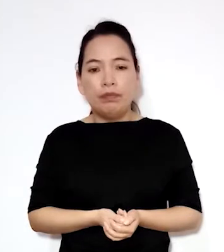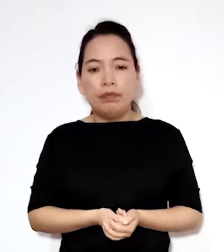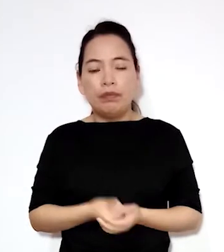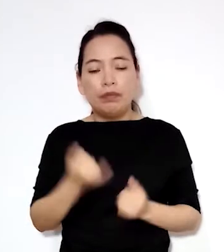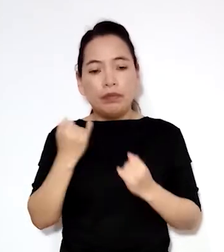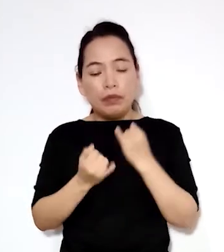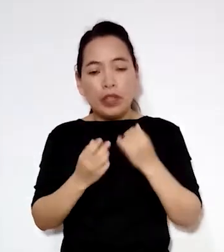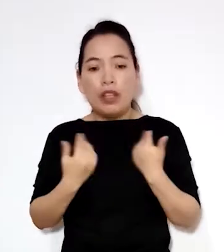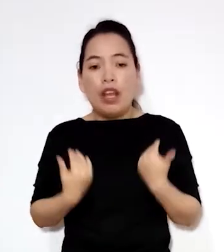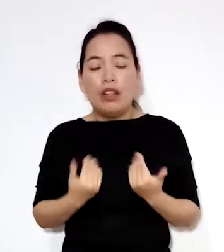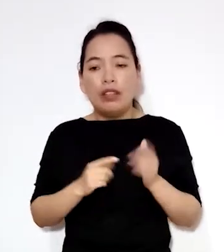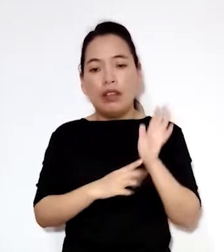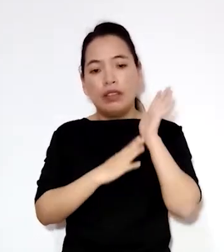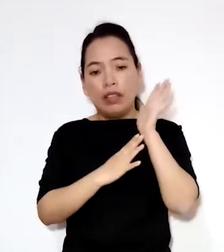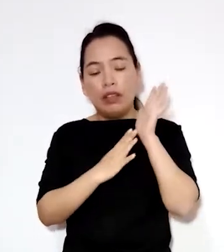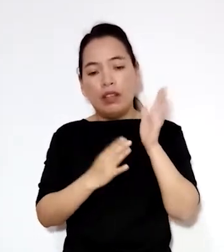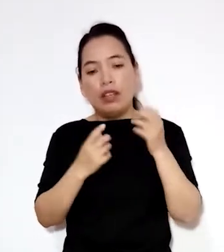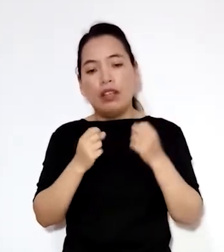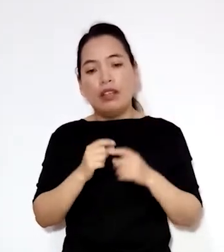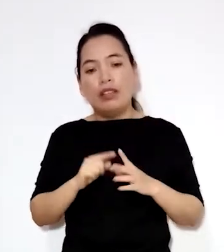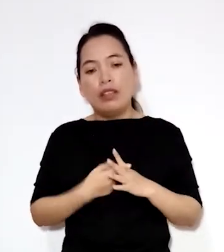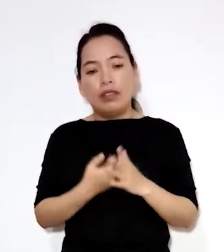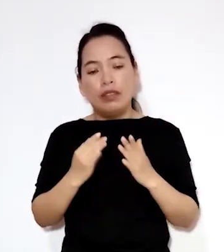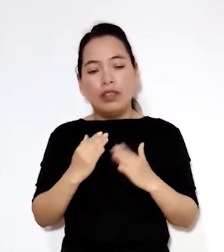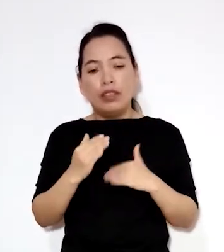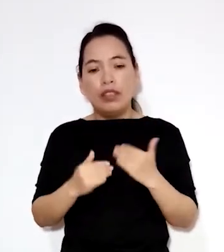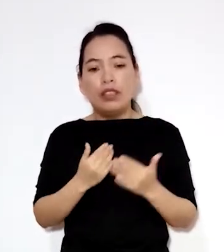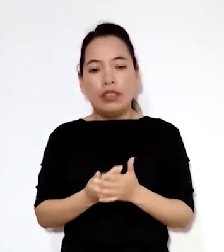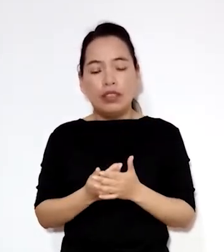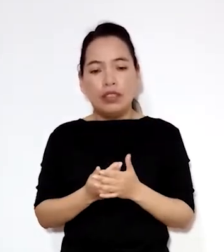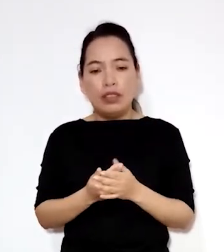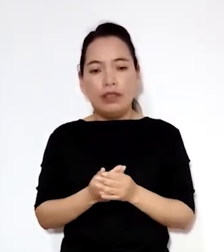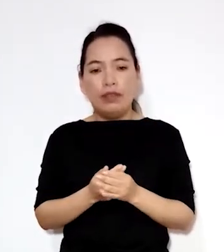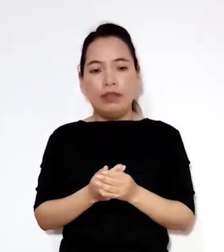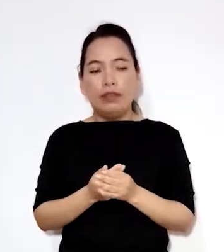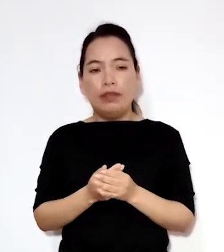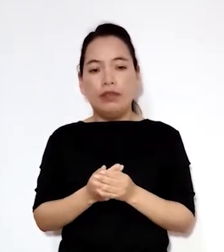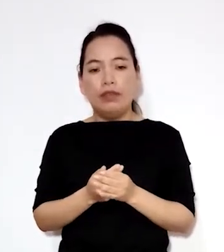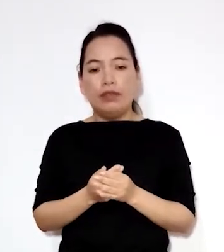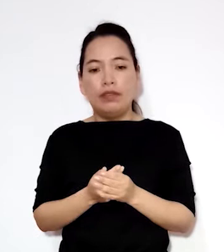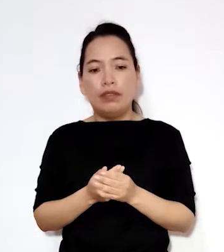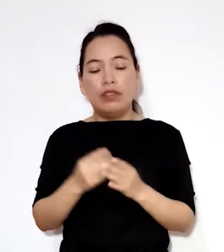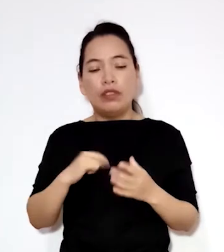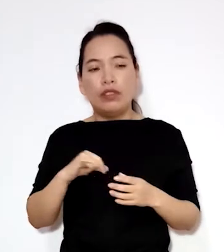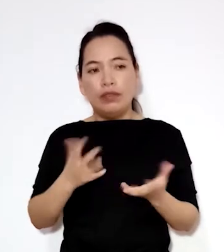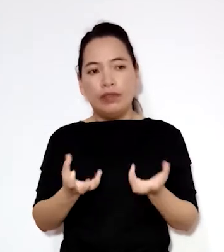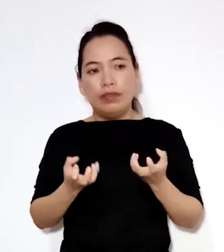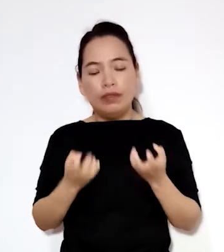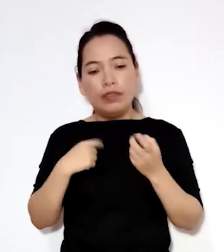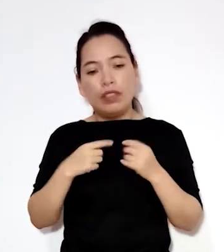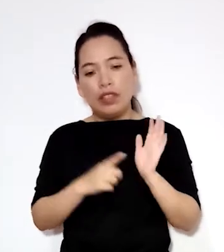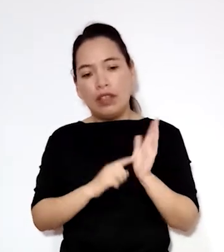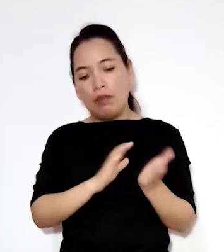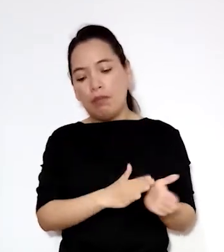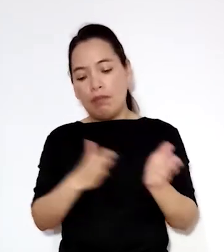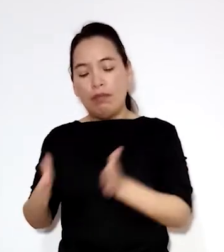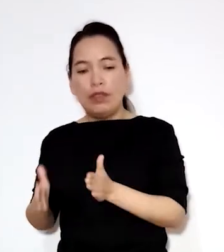para poder afinar, profundizar la política pública en ese respecto.